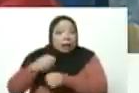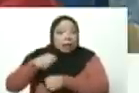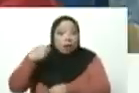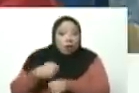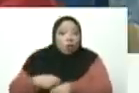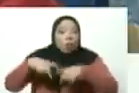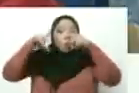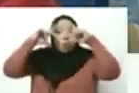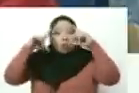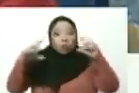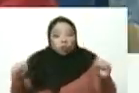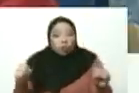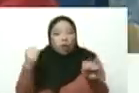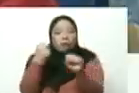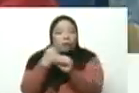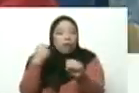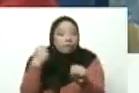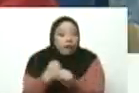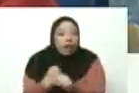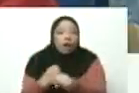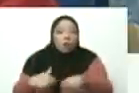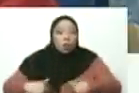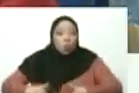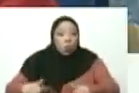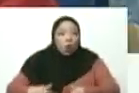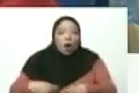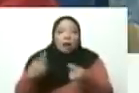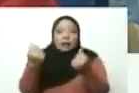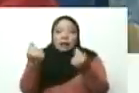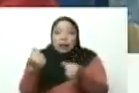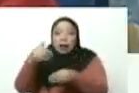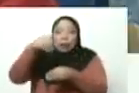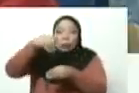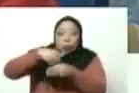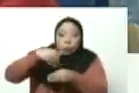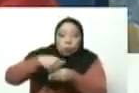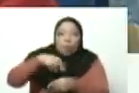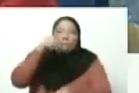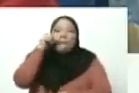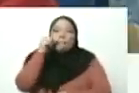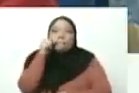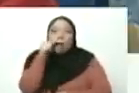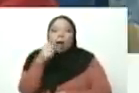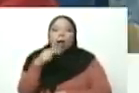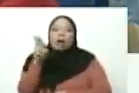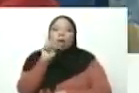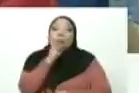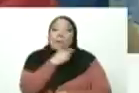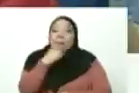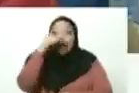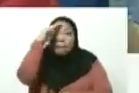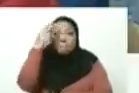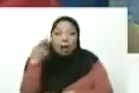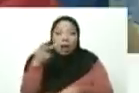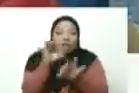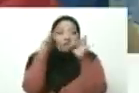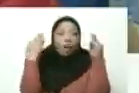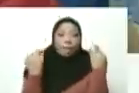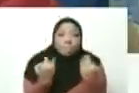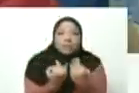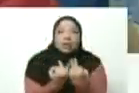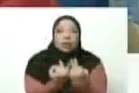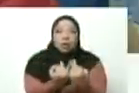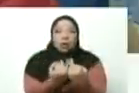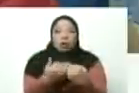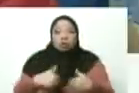profesional un padre de familia se dedique una vida a trabajar para